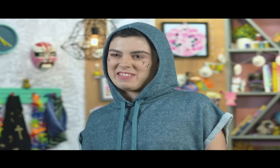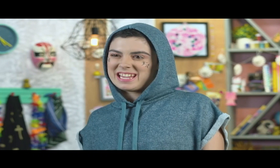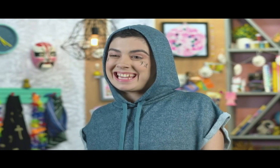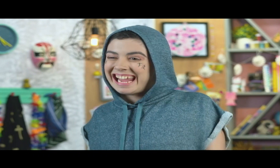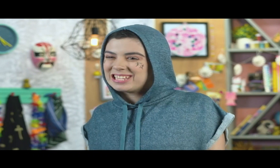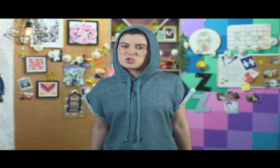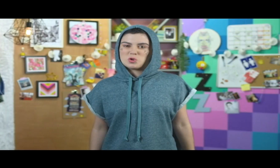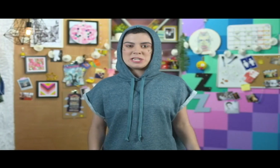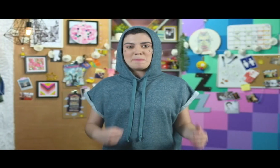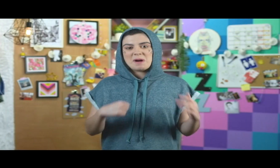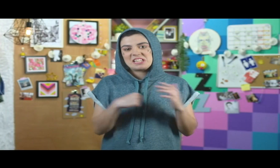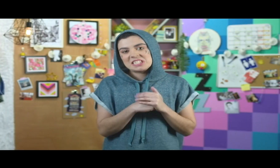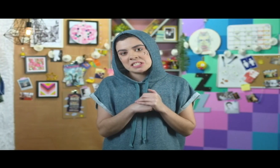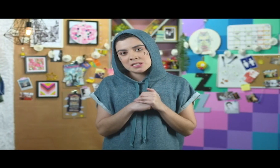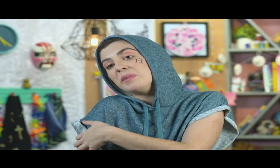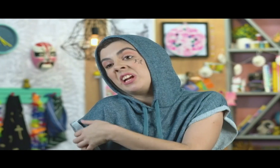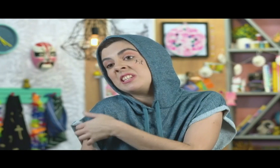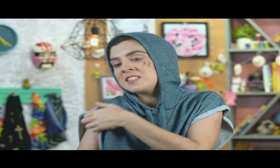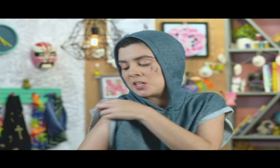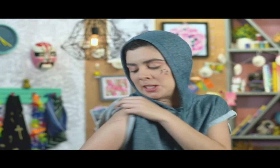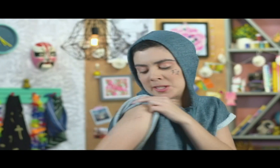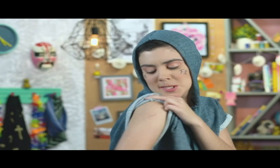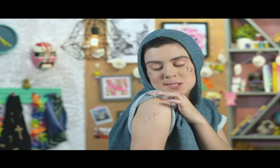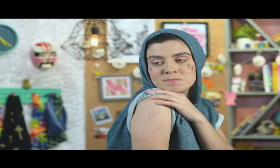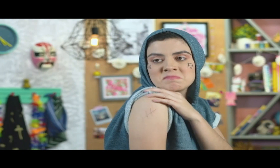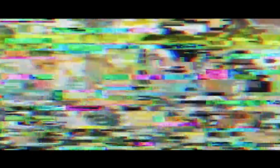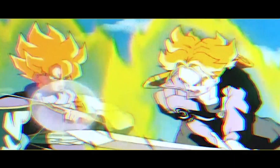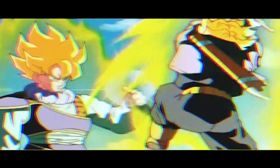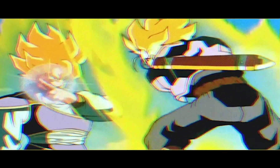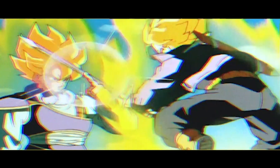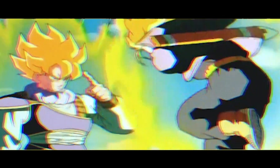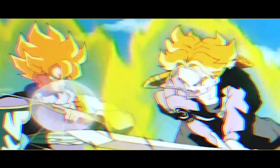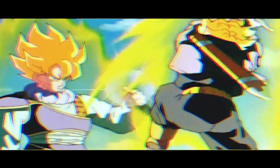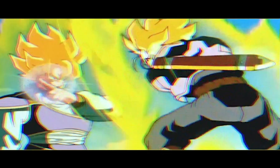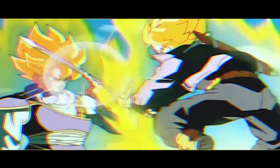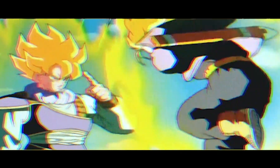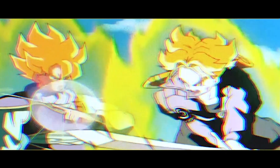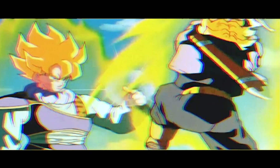oponente vea de qué soy capaz. ¿Ven esta cicatriz?